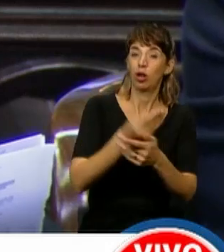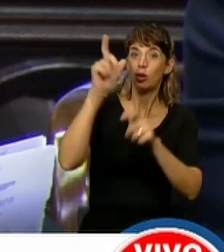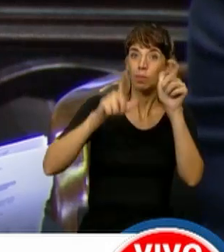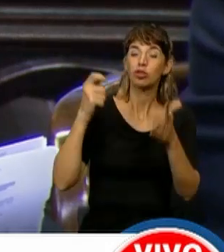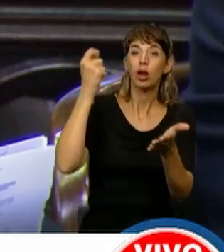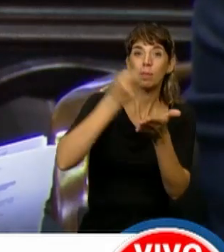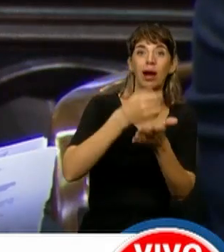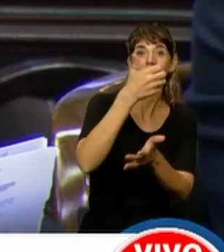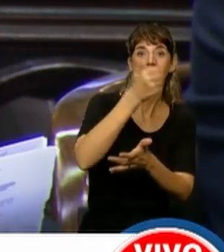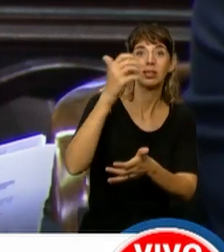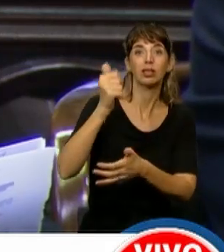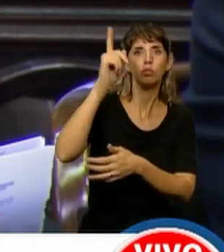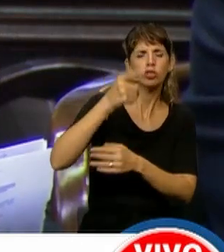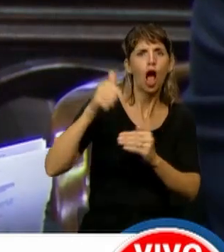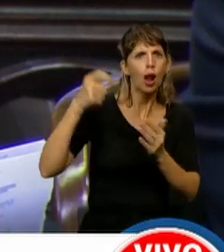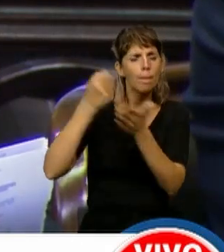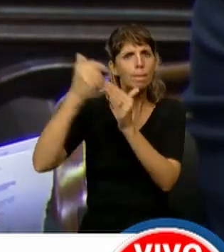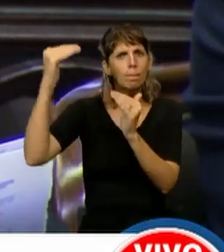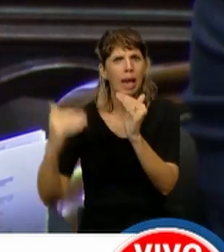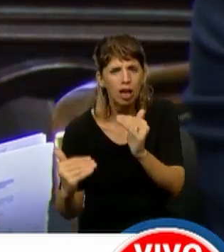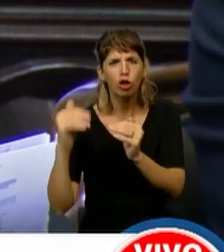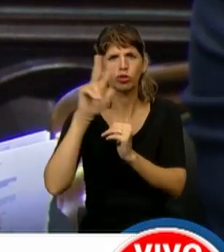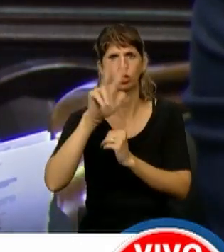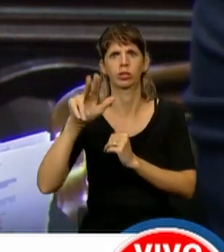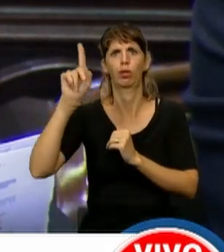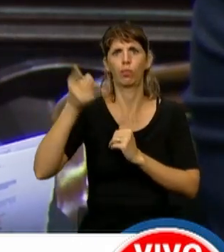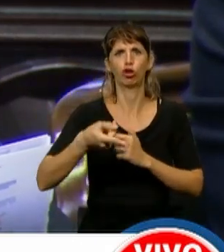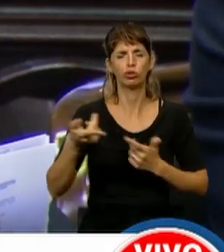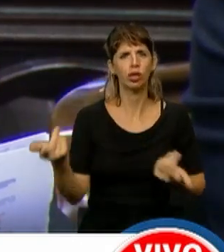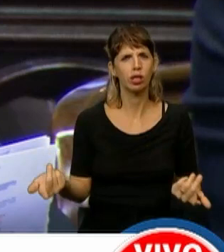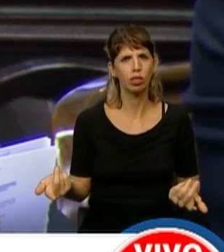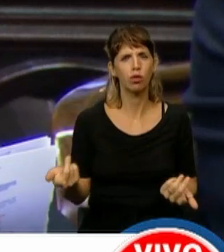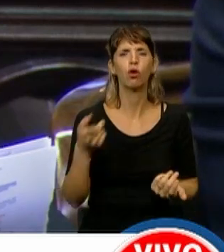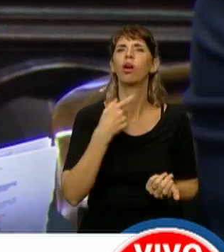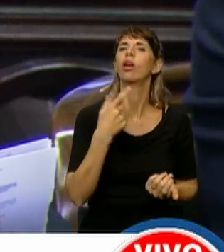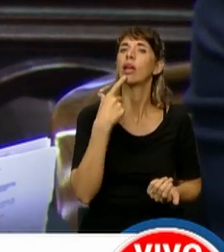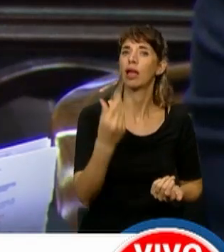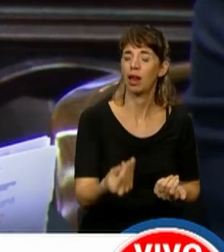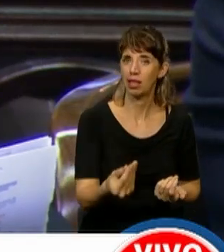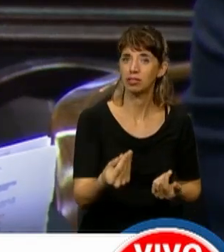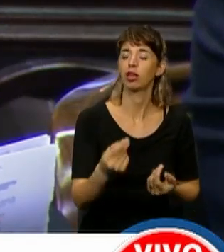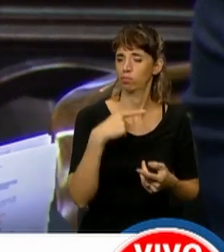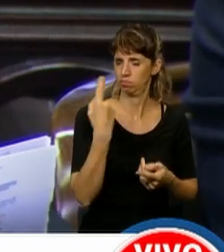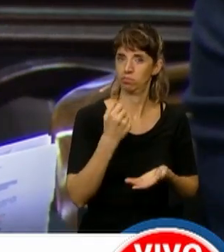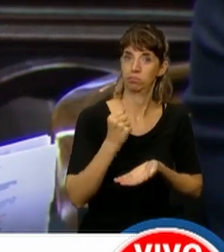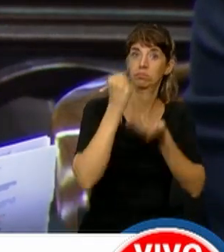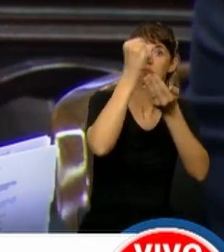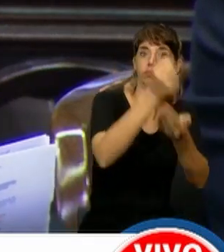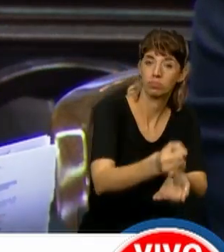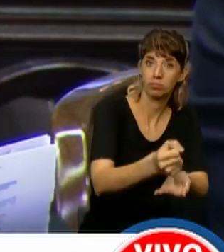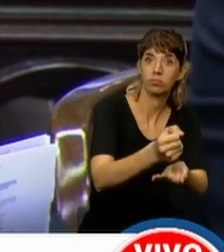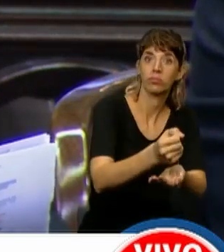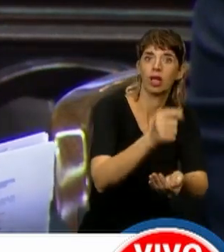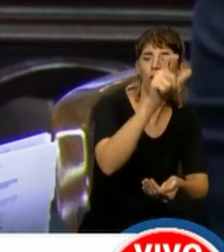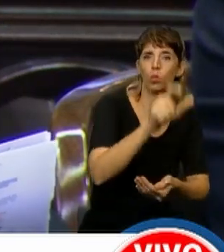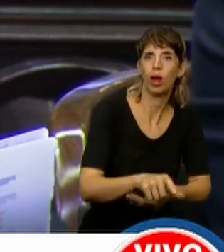66%, hoy están pagando el 33%. Esto significó que mientras que le damos un subsidio a un